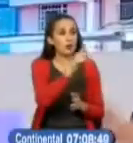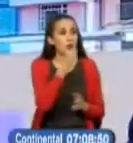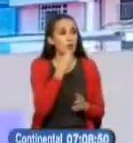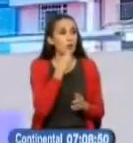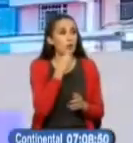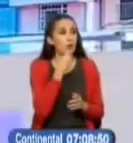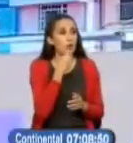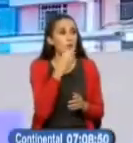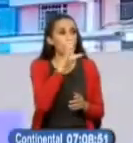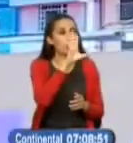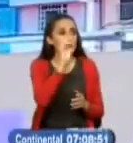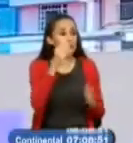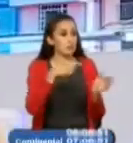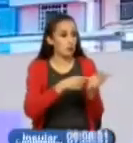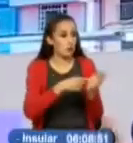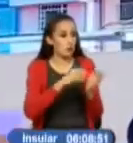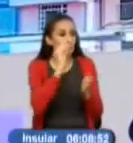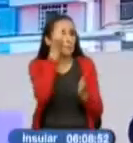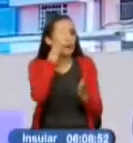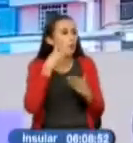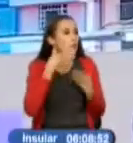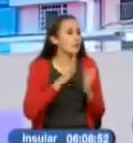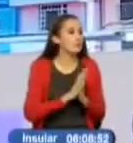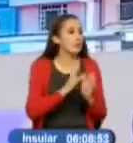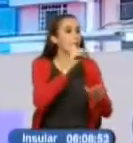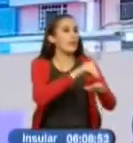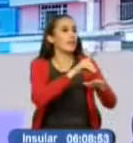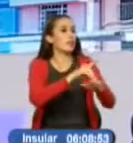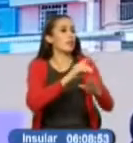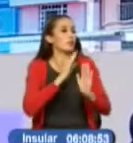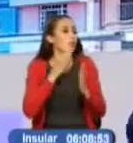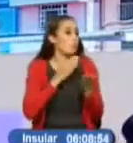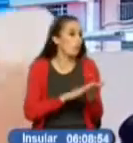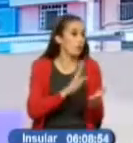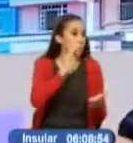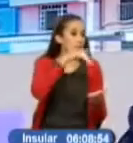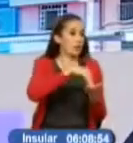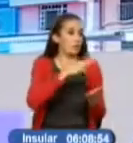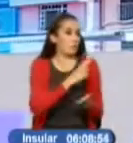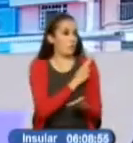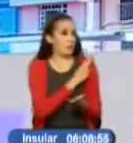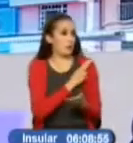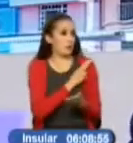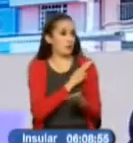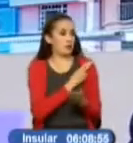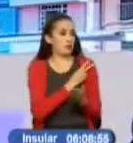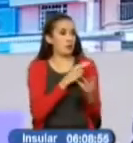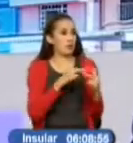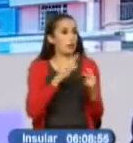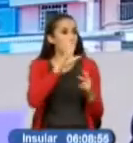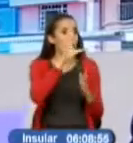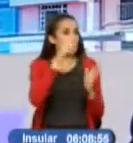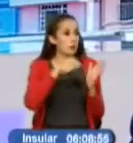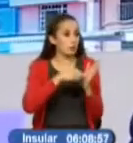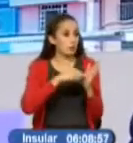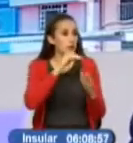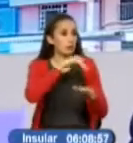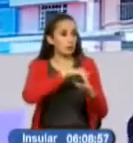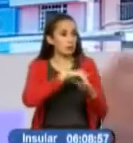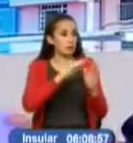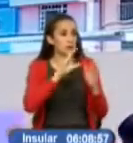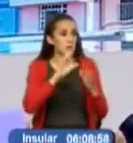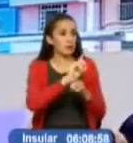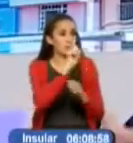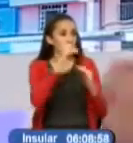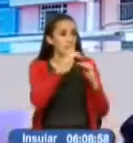hay 50.000 chicos que quieren entrar a la Facultad de Medicina de la Central, usted no puede decir que optimizar es tener 50.000 chicos de un aula de primero.